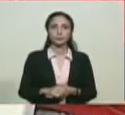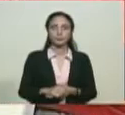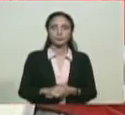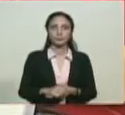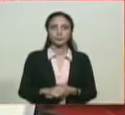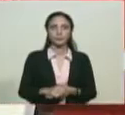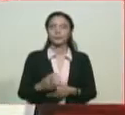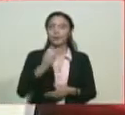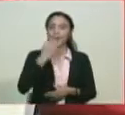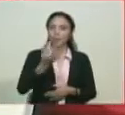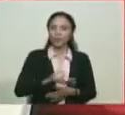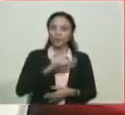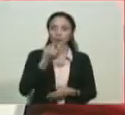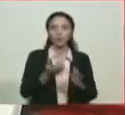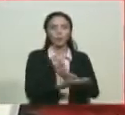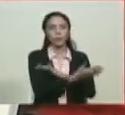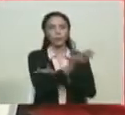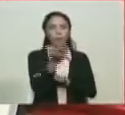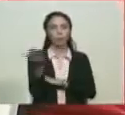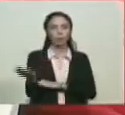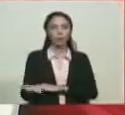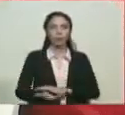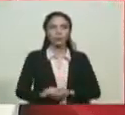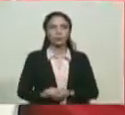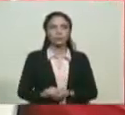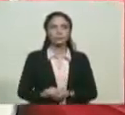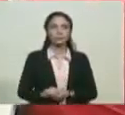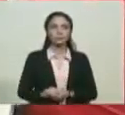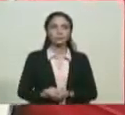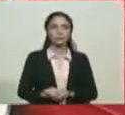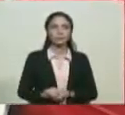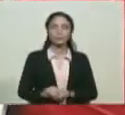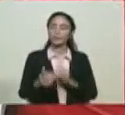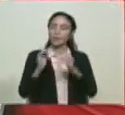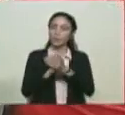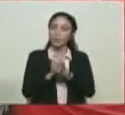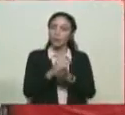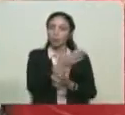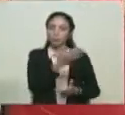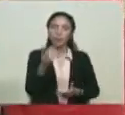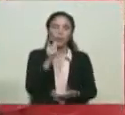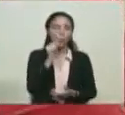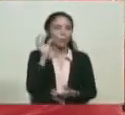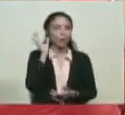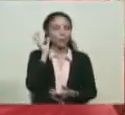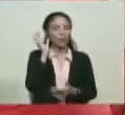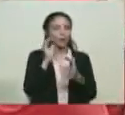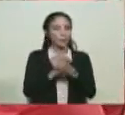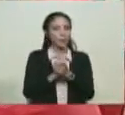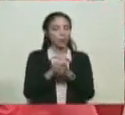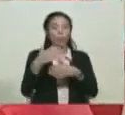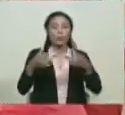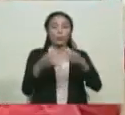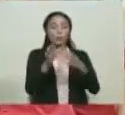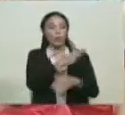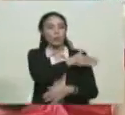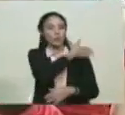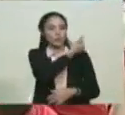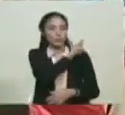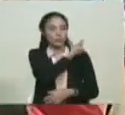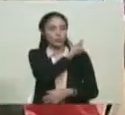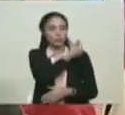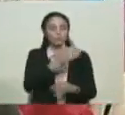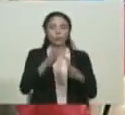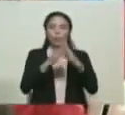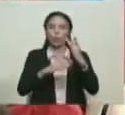bueno buenas tardes queridos camaradas compañeros compañeras de la dirección nacional del partido